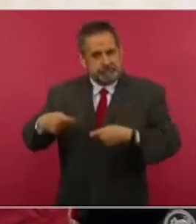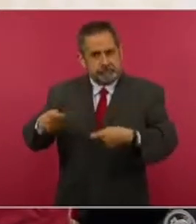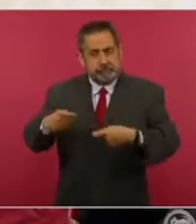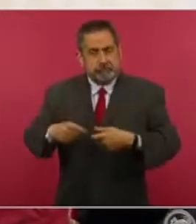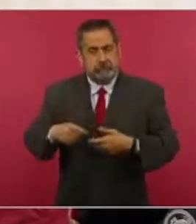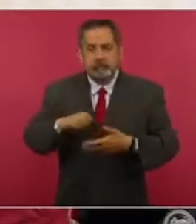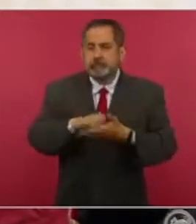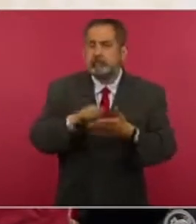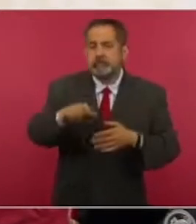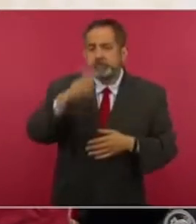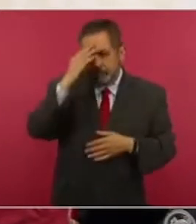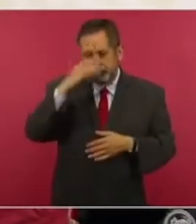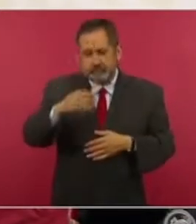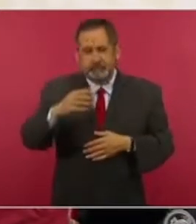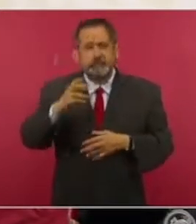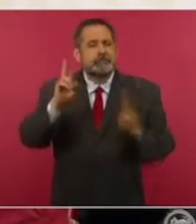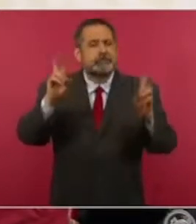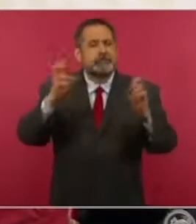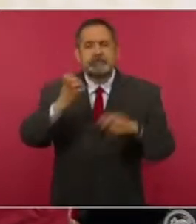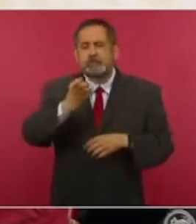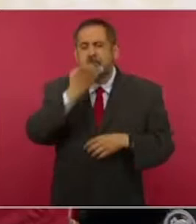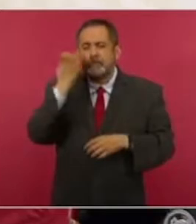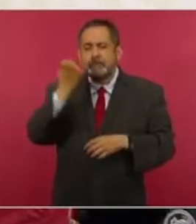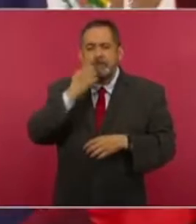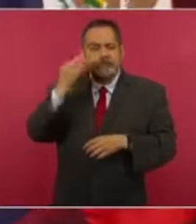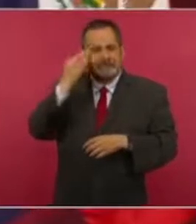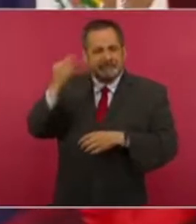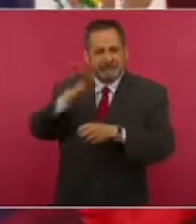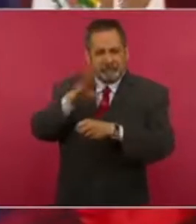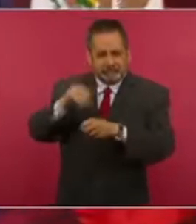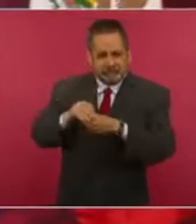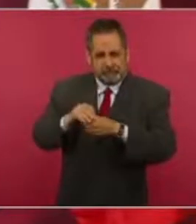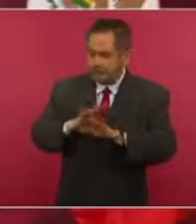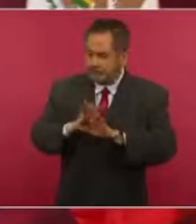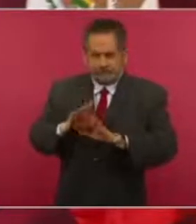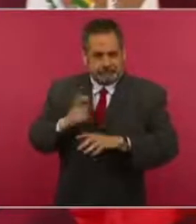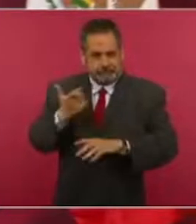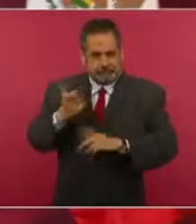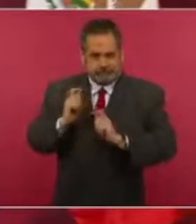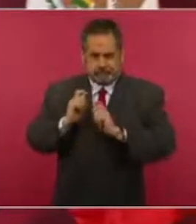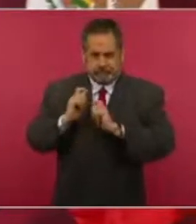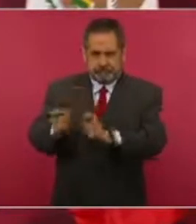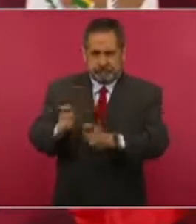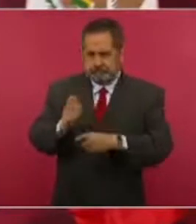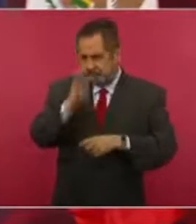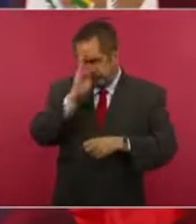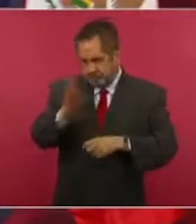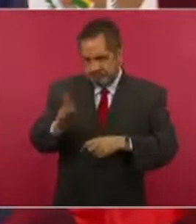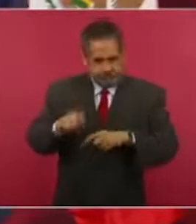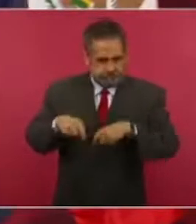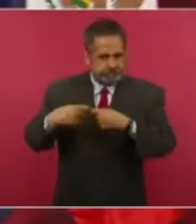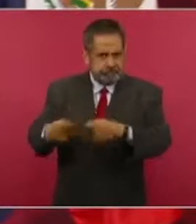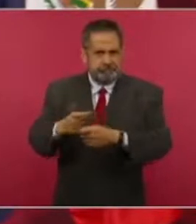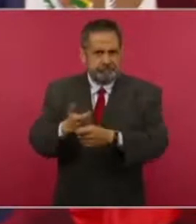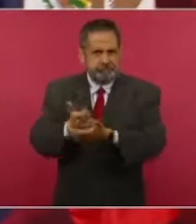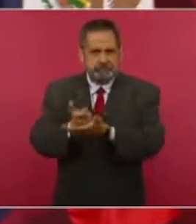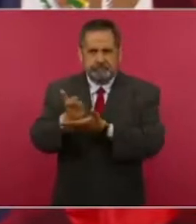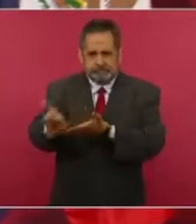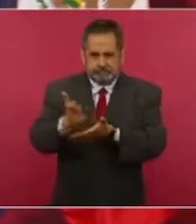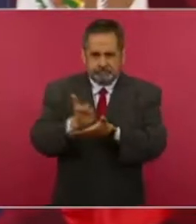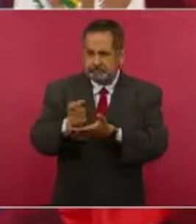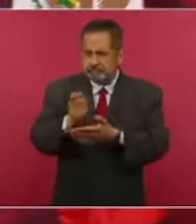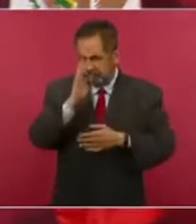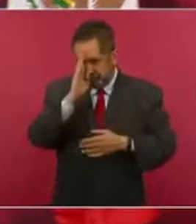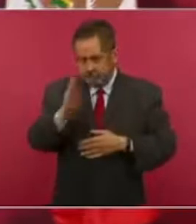de la escuela de tiempo completo se va a entregar directo a la sociedad de madres y padres de